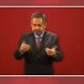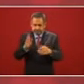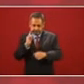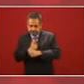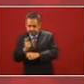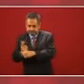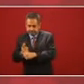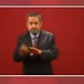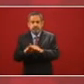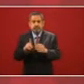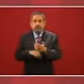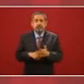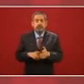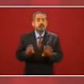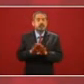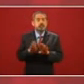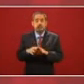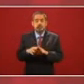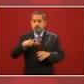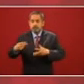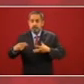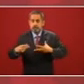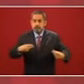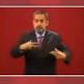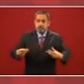identificar. Mecanismo de transmisión.